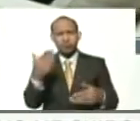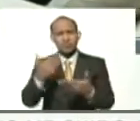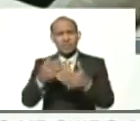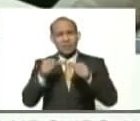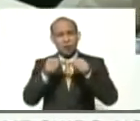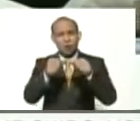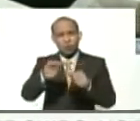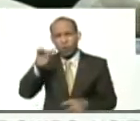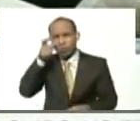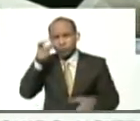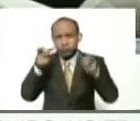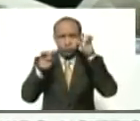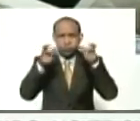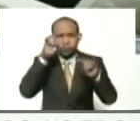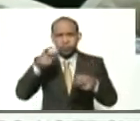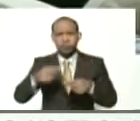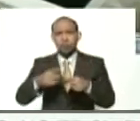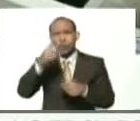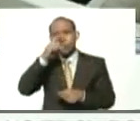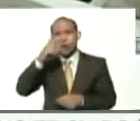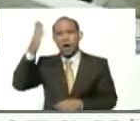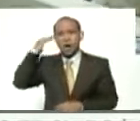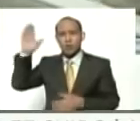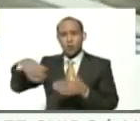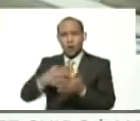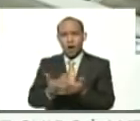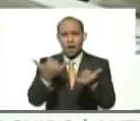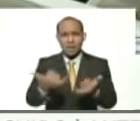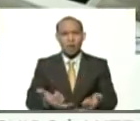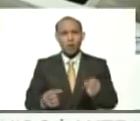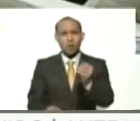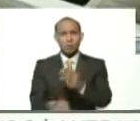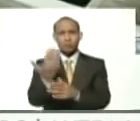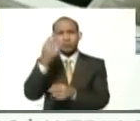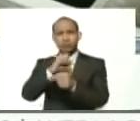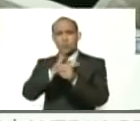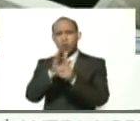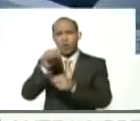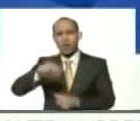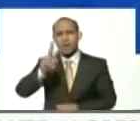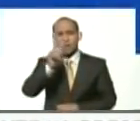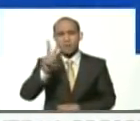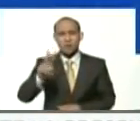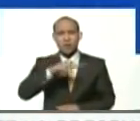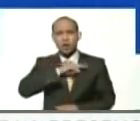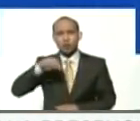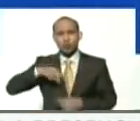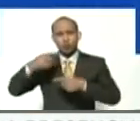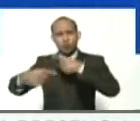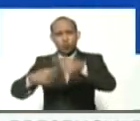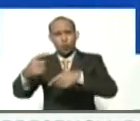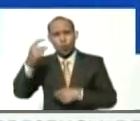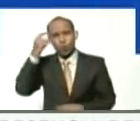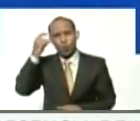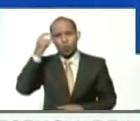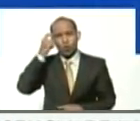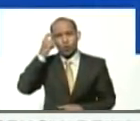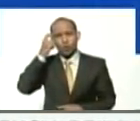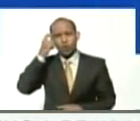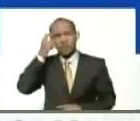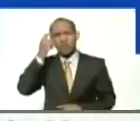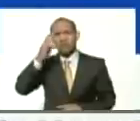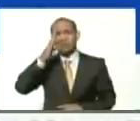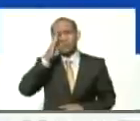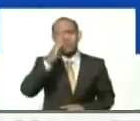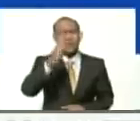saben desde hace un año que apareció esta pandemia en venezuela nosotros todos los días nos hemos dirigido al